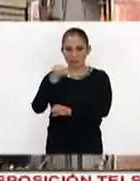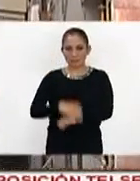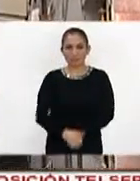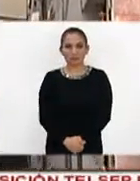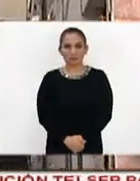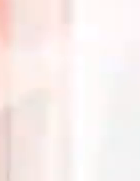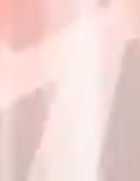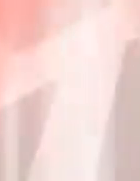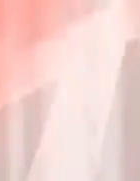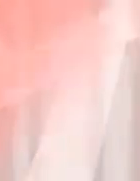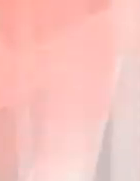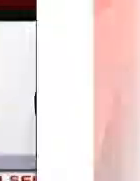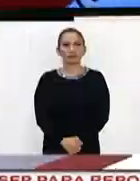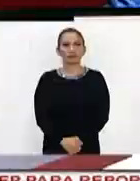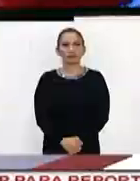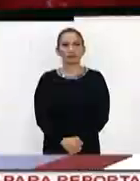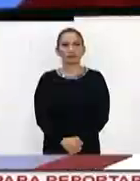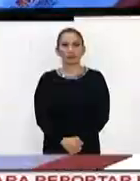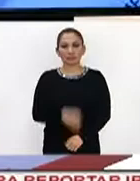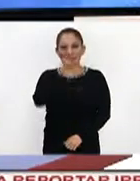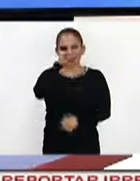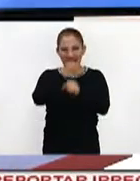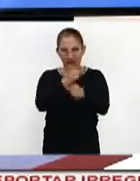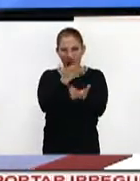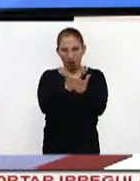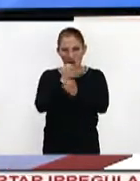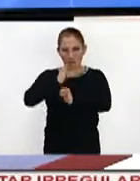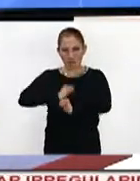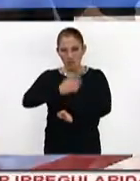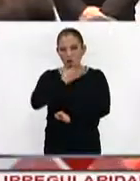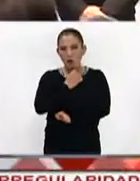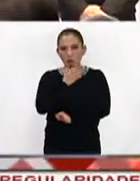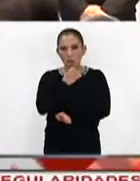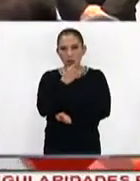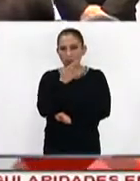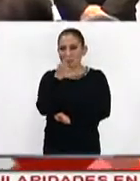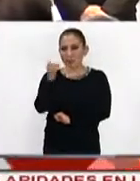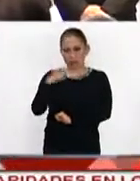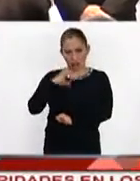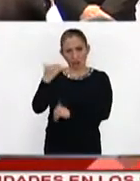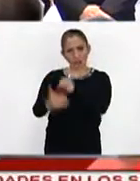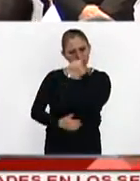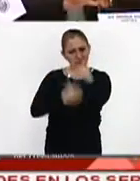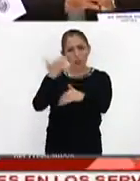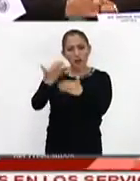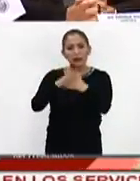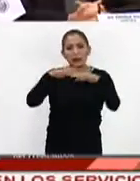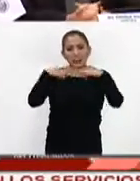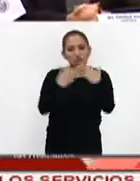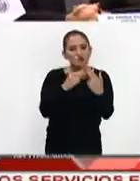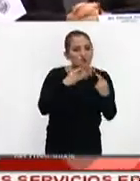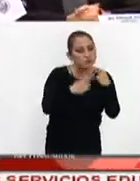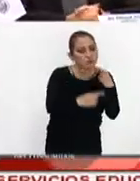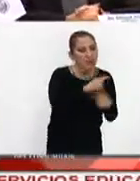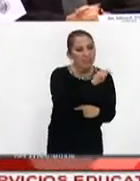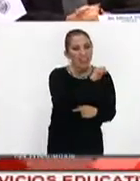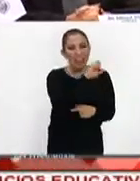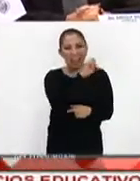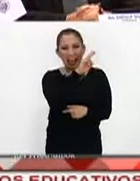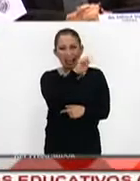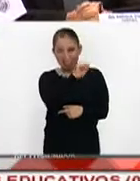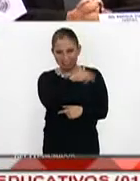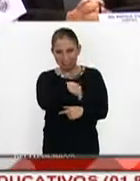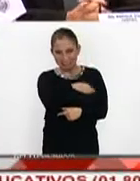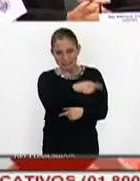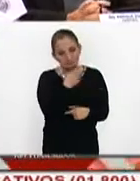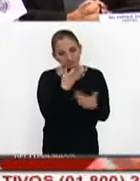pasado. El secretario de Economía, Ildefonso Guajardo, aseguró que hay avance rumbo a la siguiente ronda de negociación del Tratado de Libre Comercio